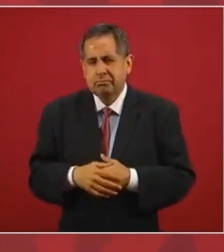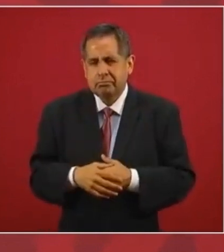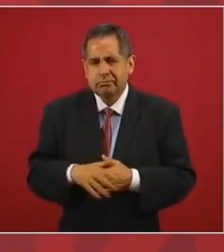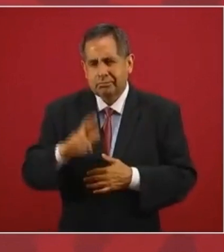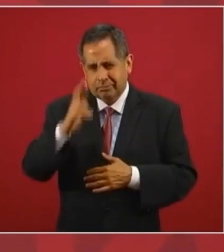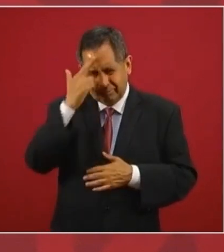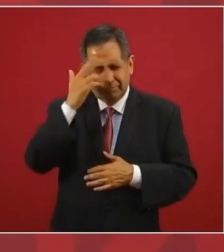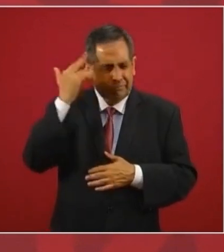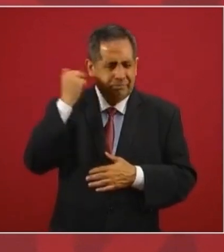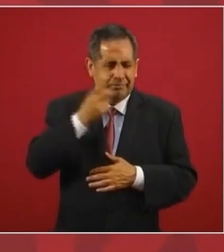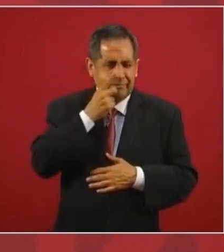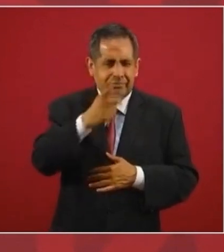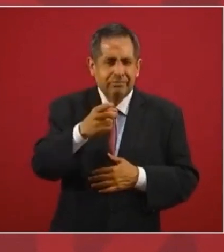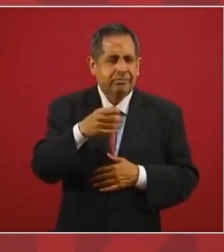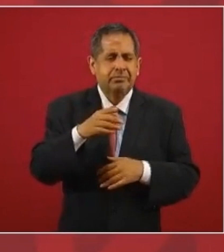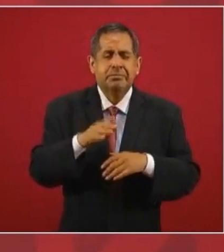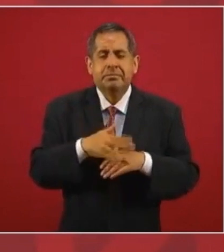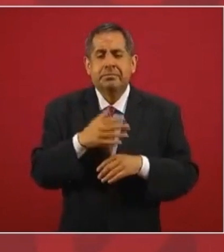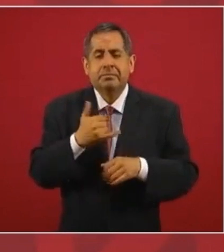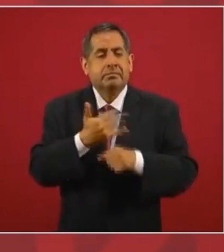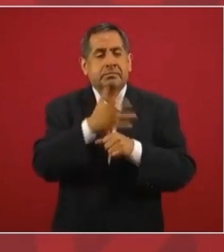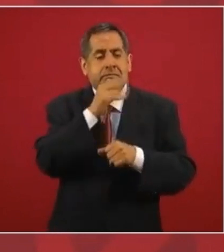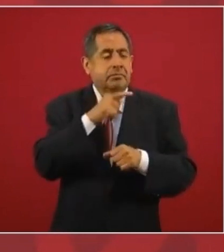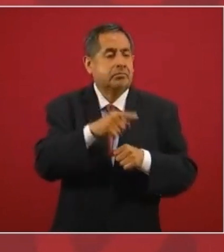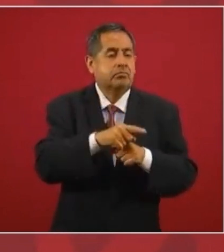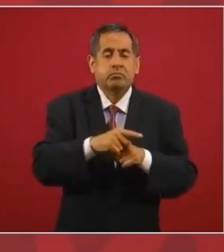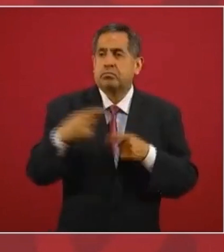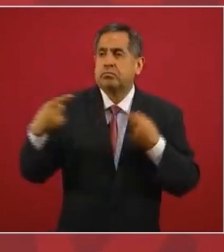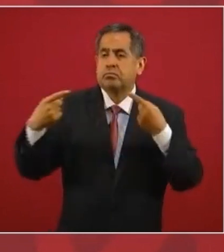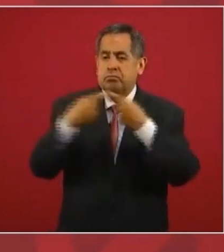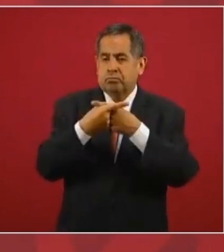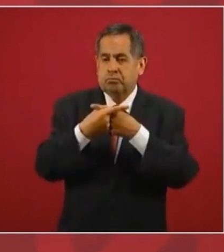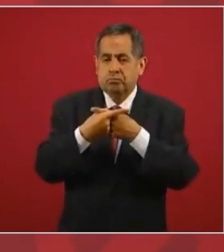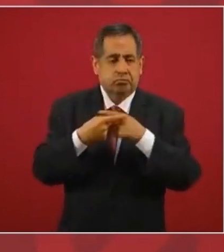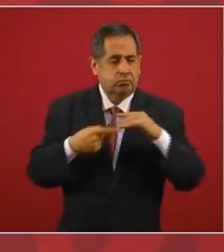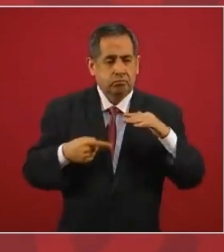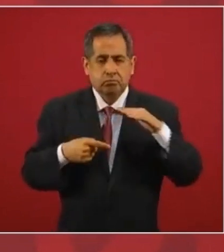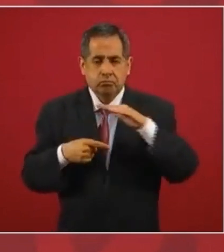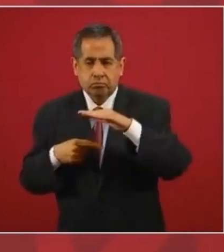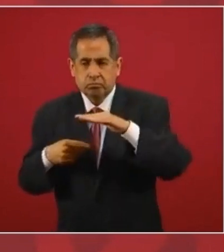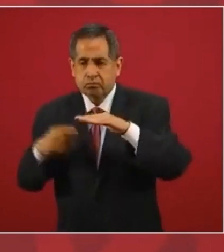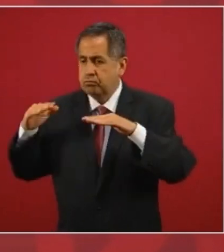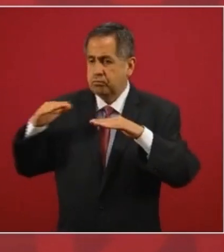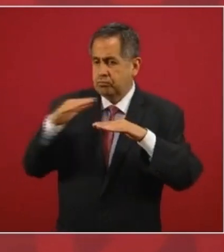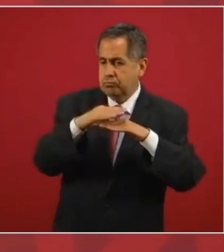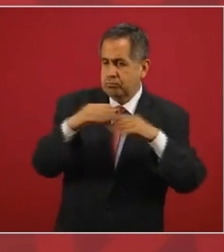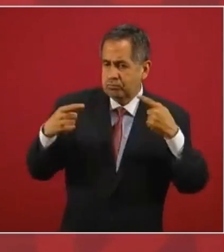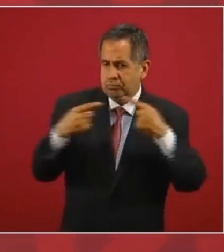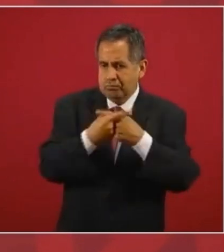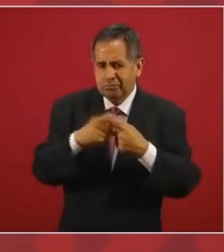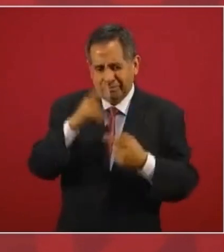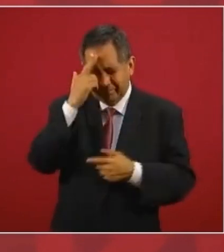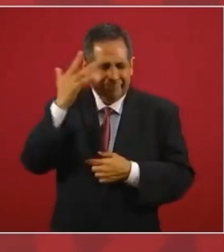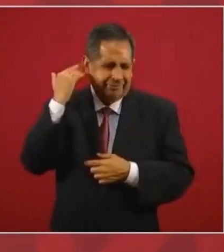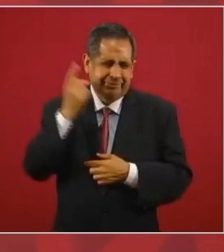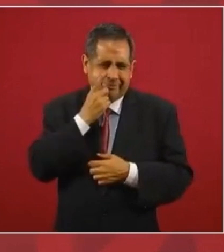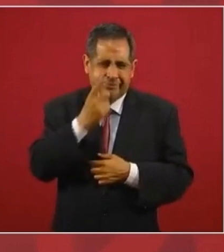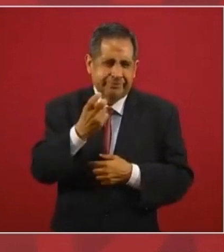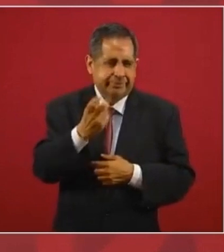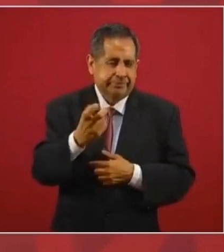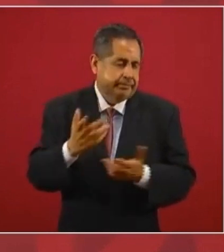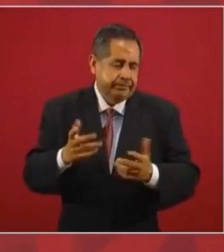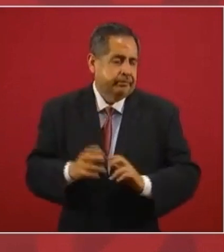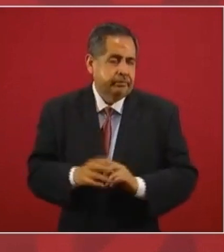que había interferencia en el espacio aéreo, que por